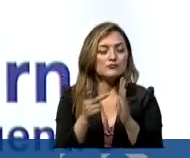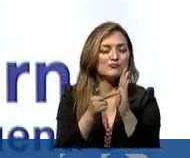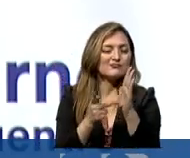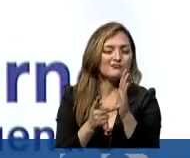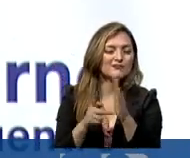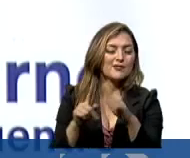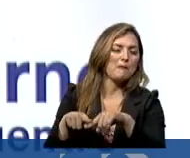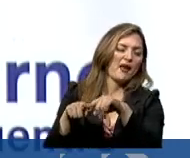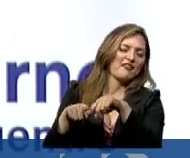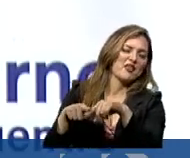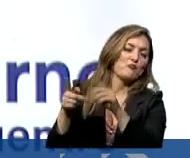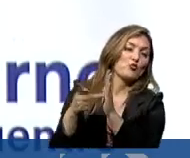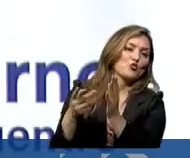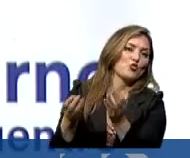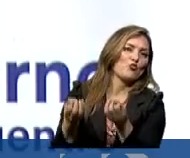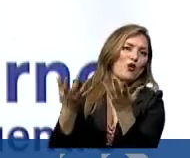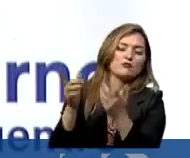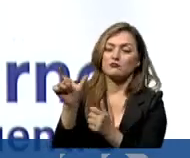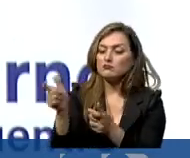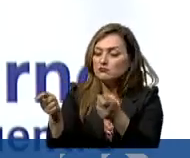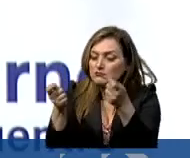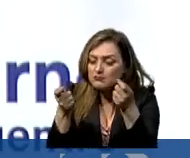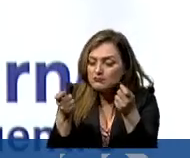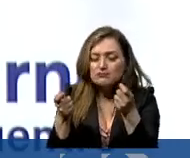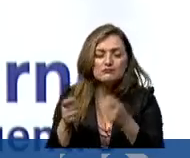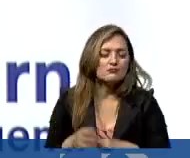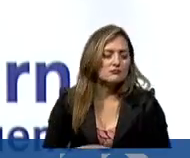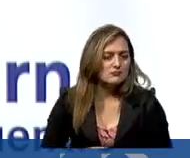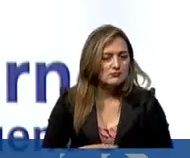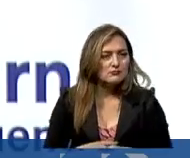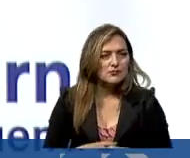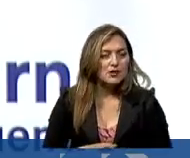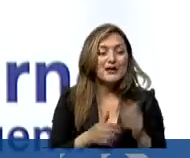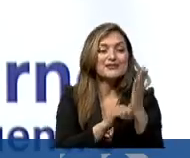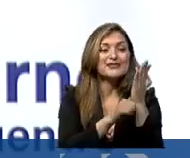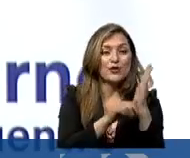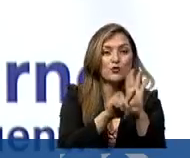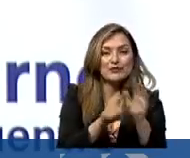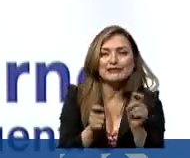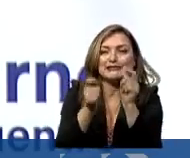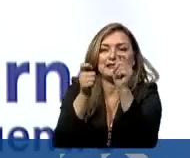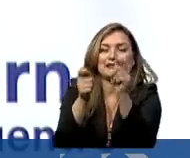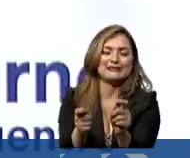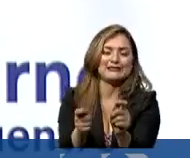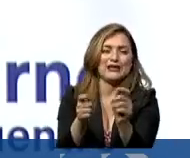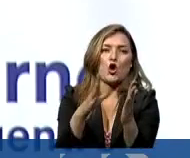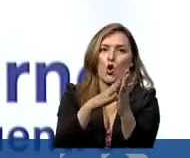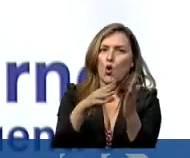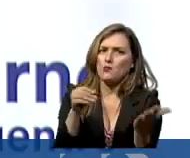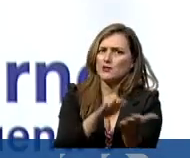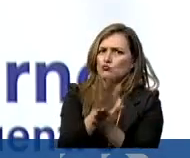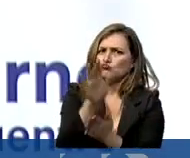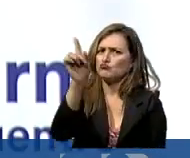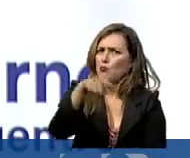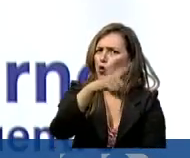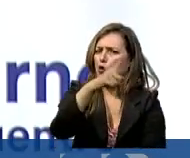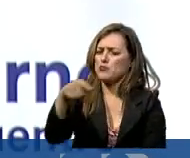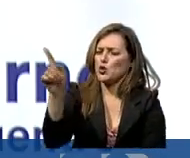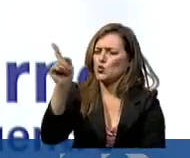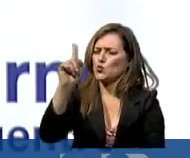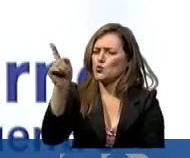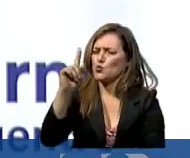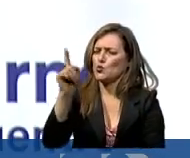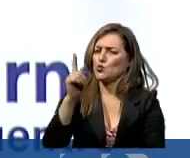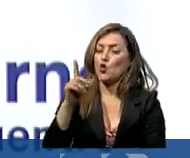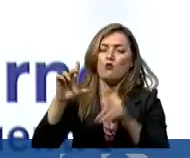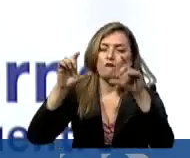se tiene que mostrar. También se tiene que mostrar la cédula de identidad, ya no se solicita copias de cédula de identidad, eso ya está prohibido en